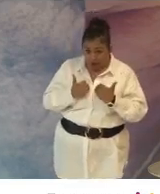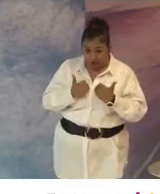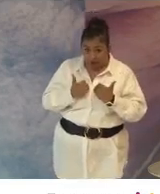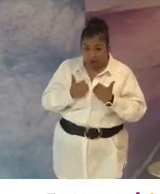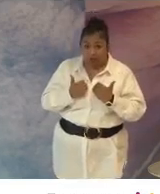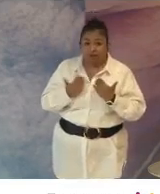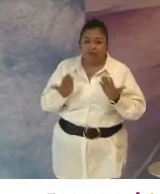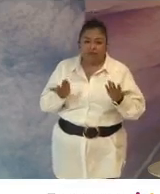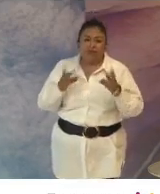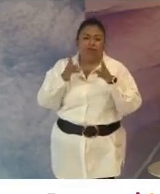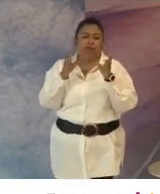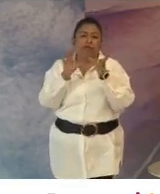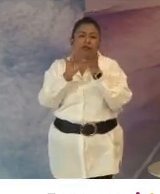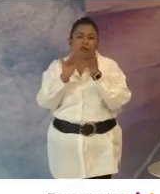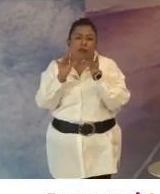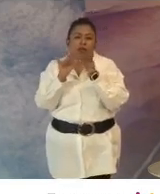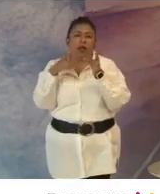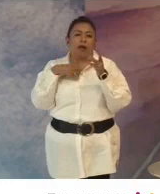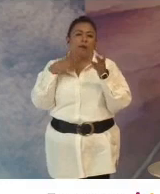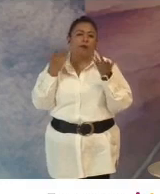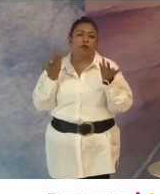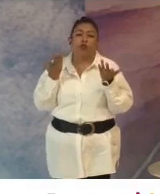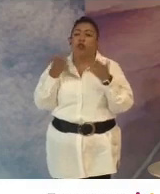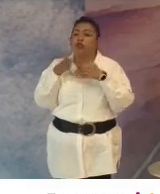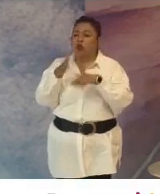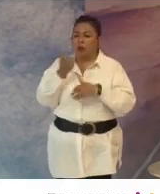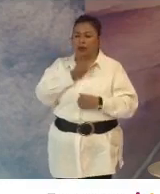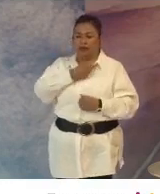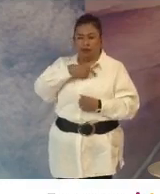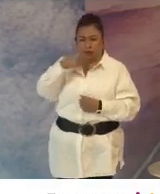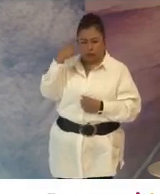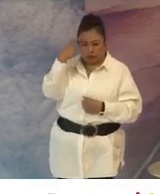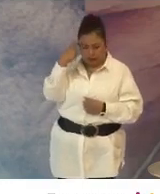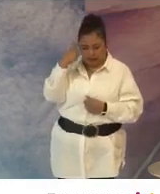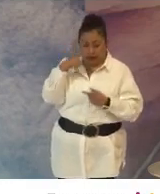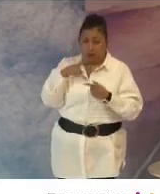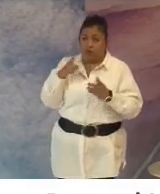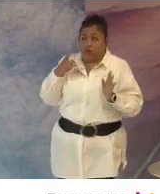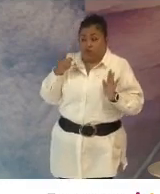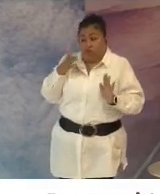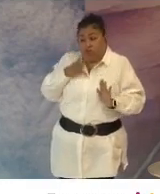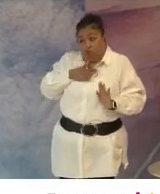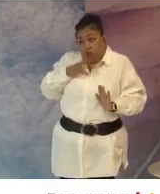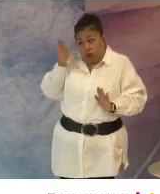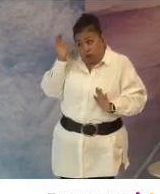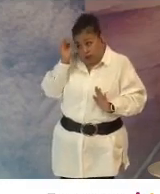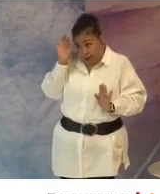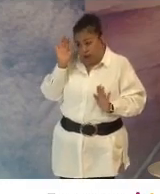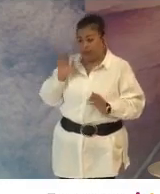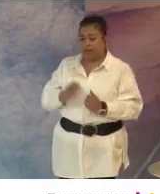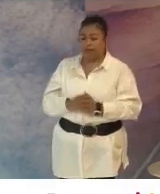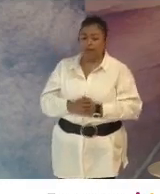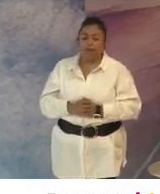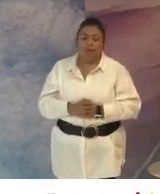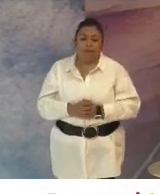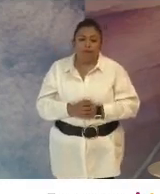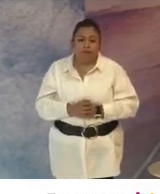y hablamos de los asuntos de salud mental, pienso que de alguna manera